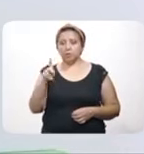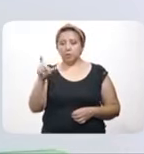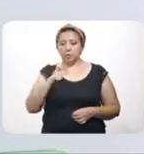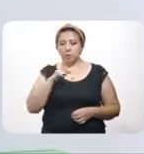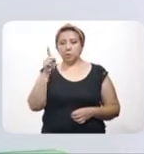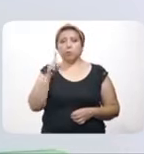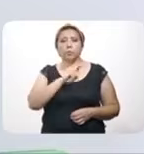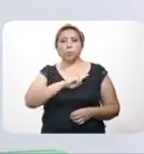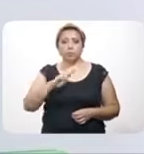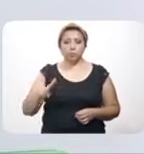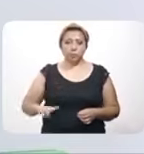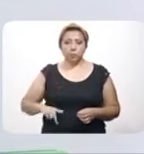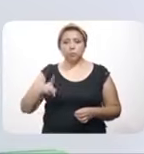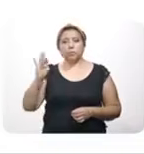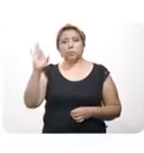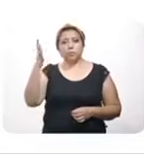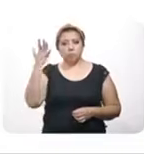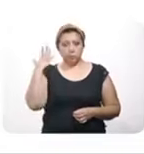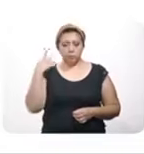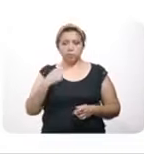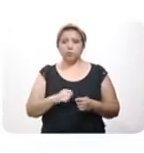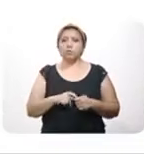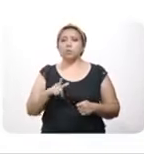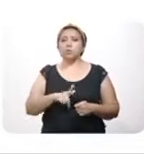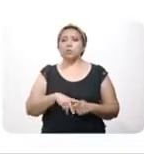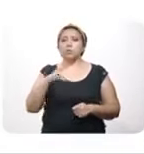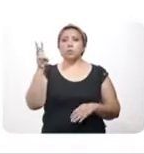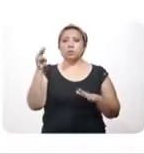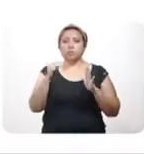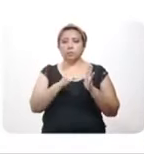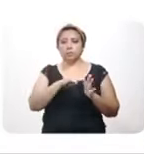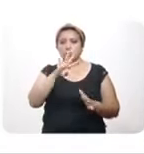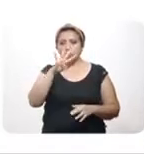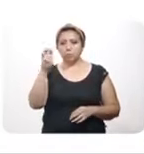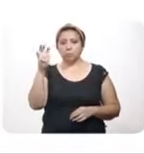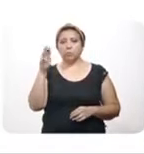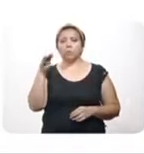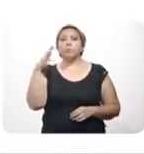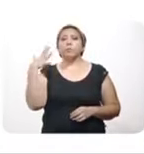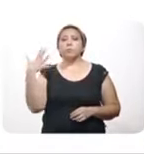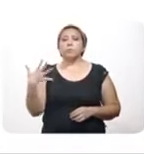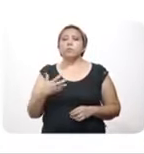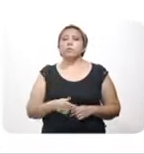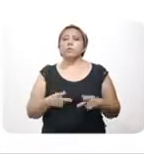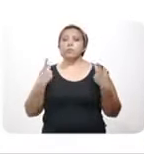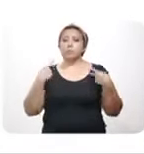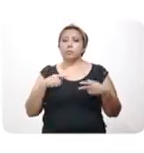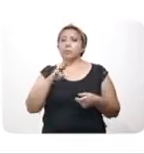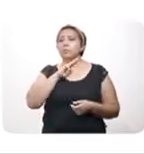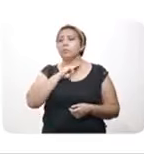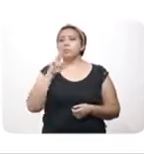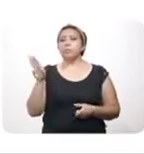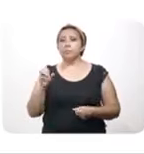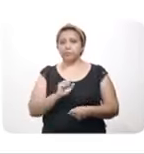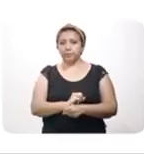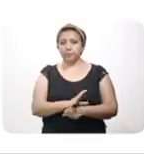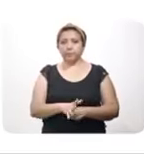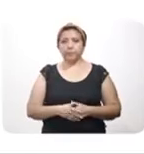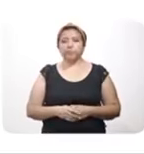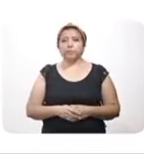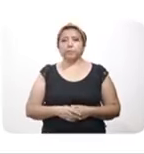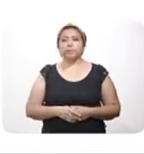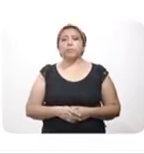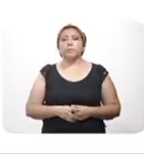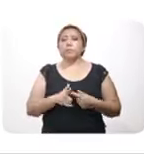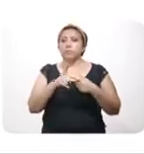Tizimín, 1 en Umán y 1 era foráneo. En total, son 3.495 las personas fallecidas a causa del